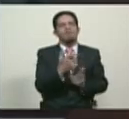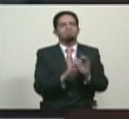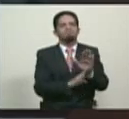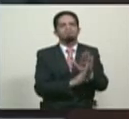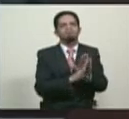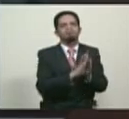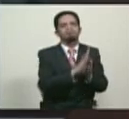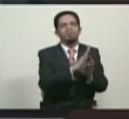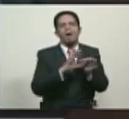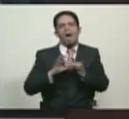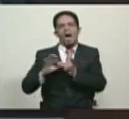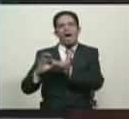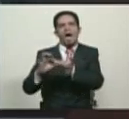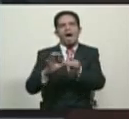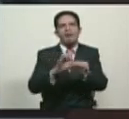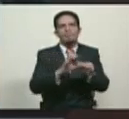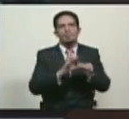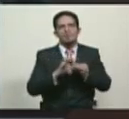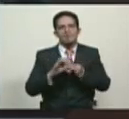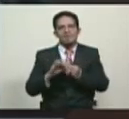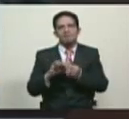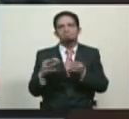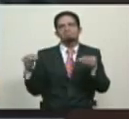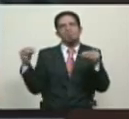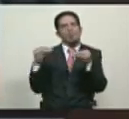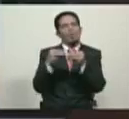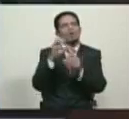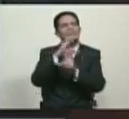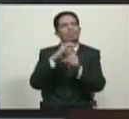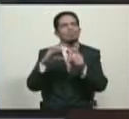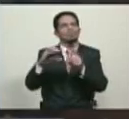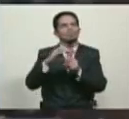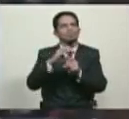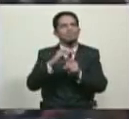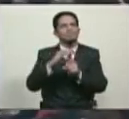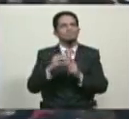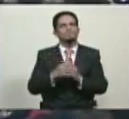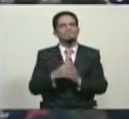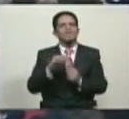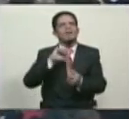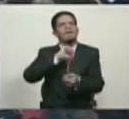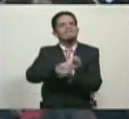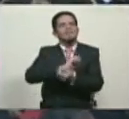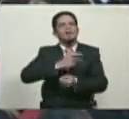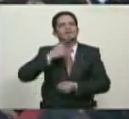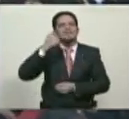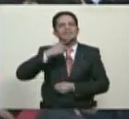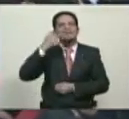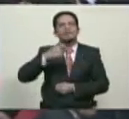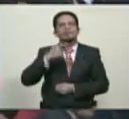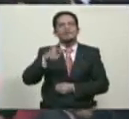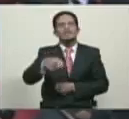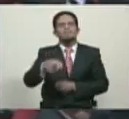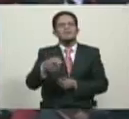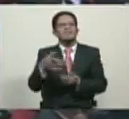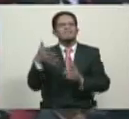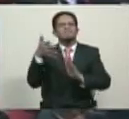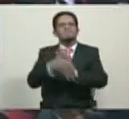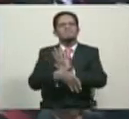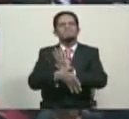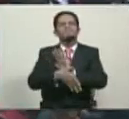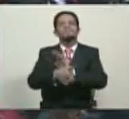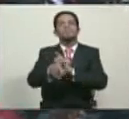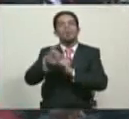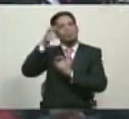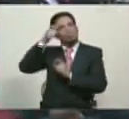en perfecta armonía con sus postulados culturales. La esclavitud política es cuando se sume a un pueblo